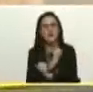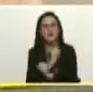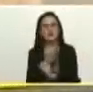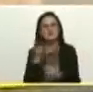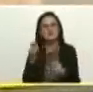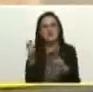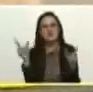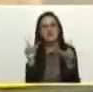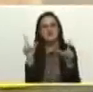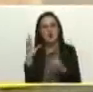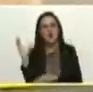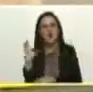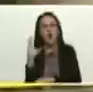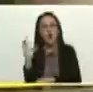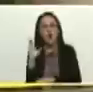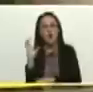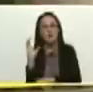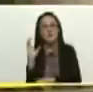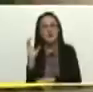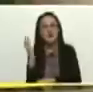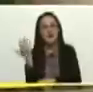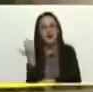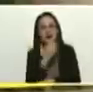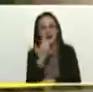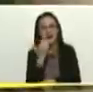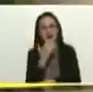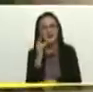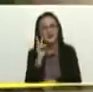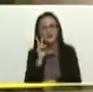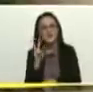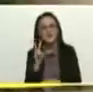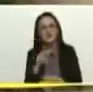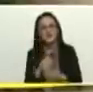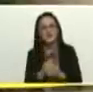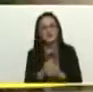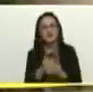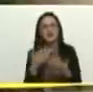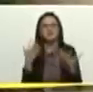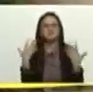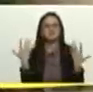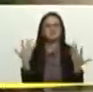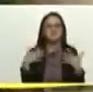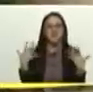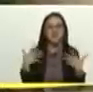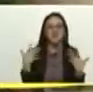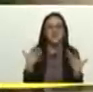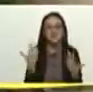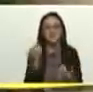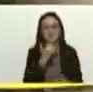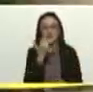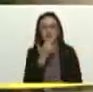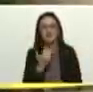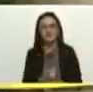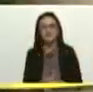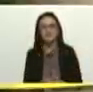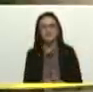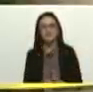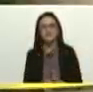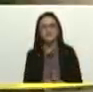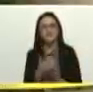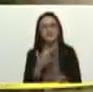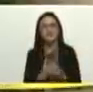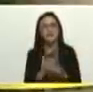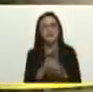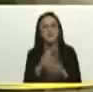nuestra serie colombiana y a despejar la mente, a divertirnos. Y además siempre envían